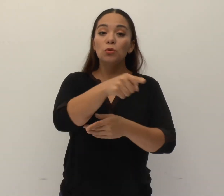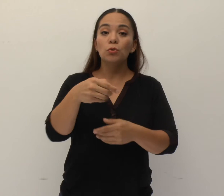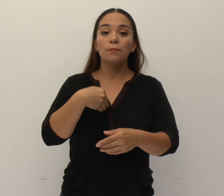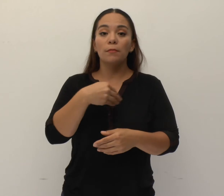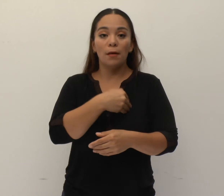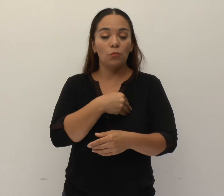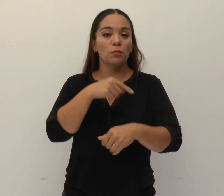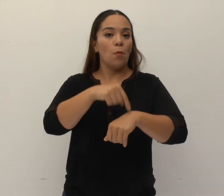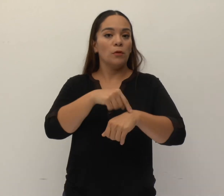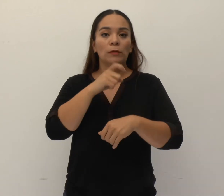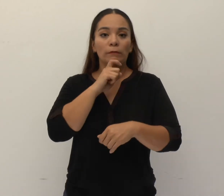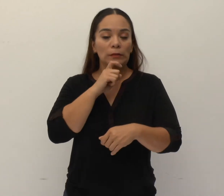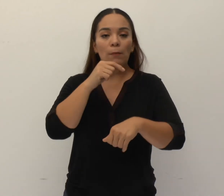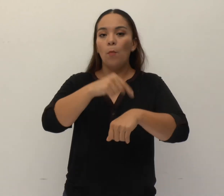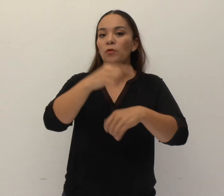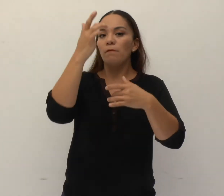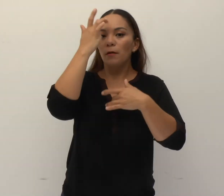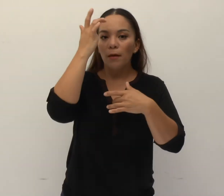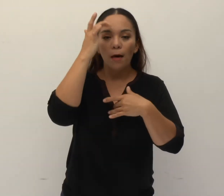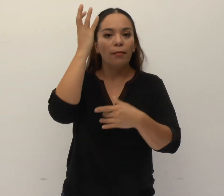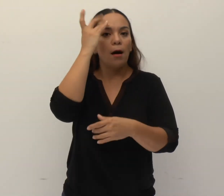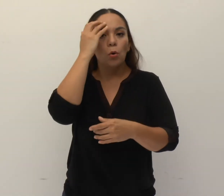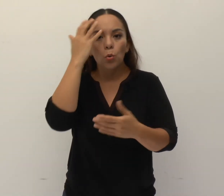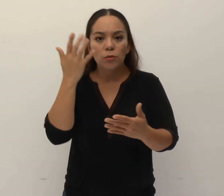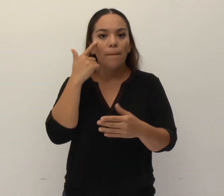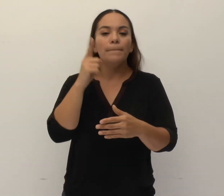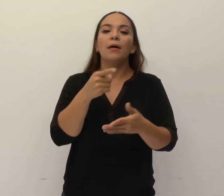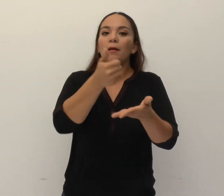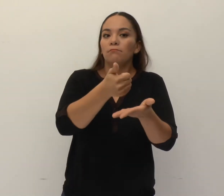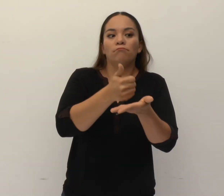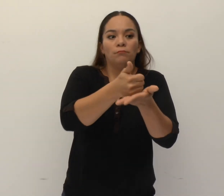unfortunate members when sick and distressed, and to